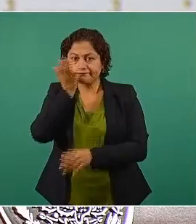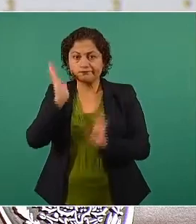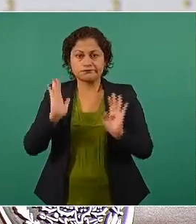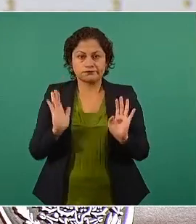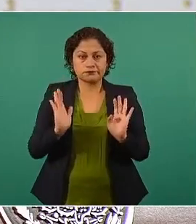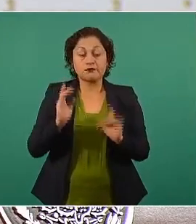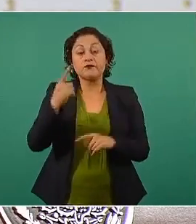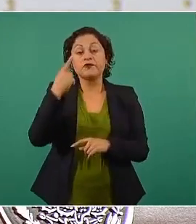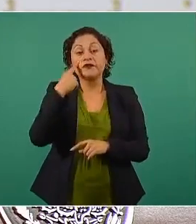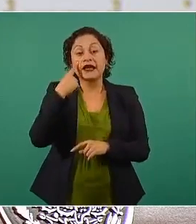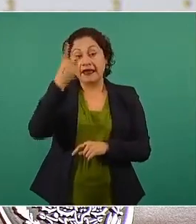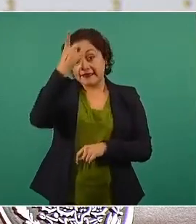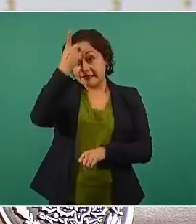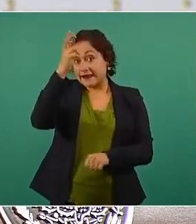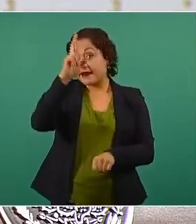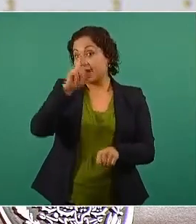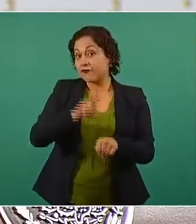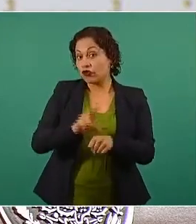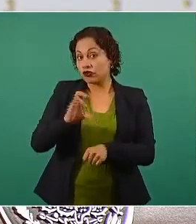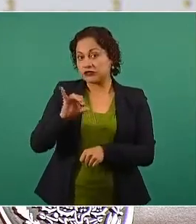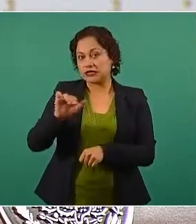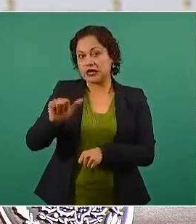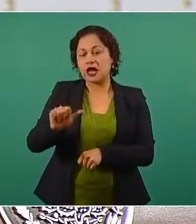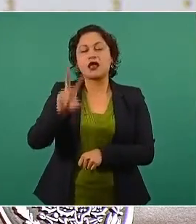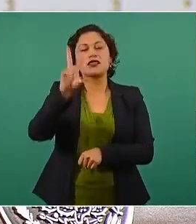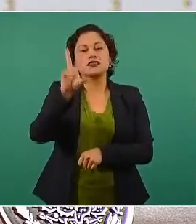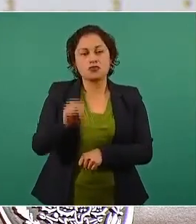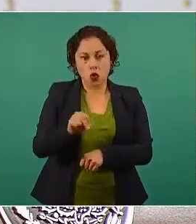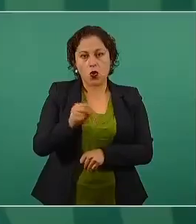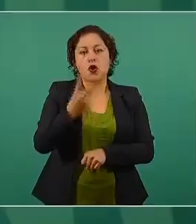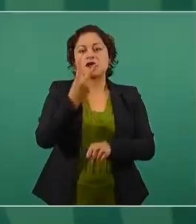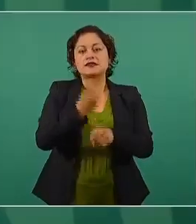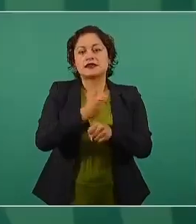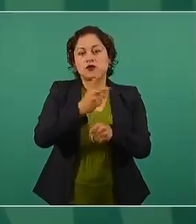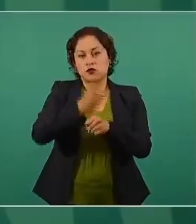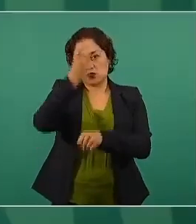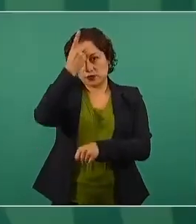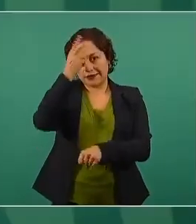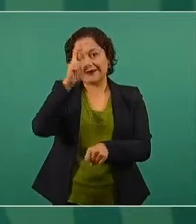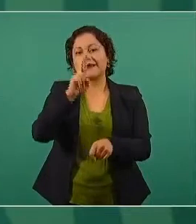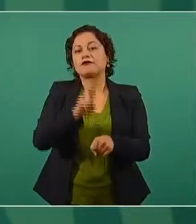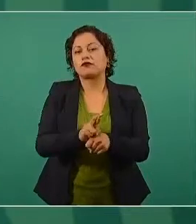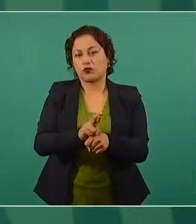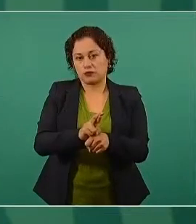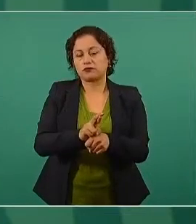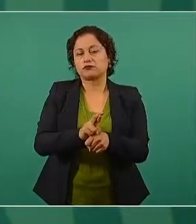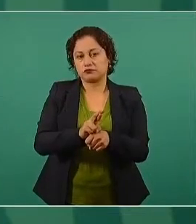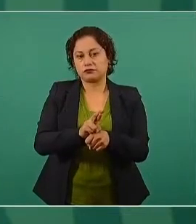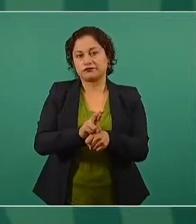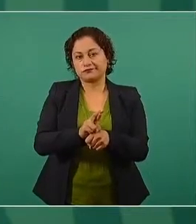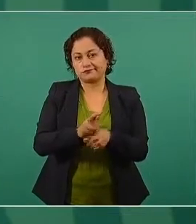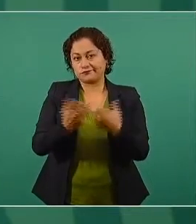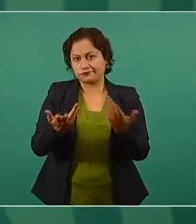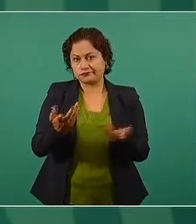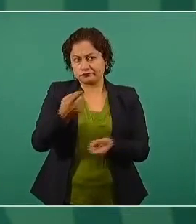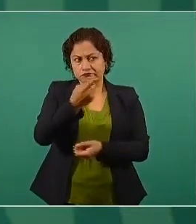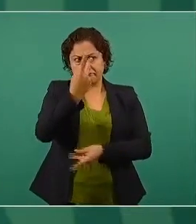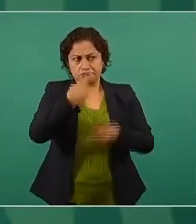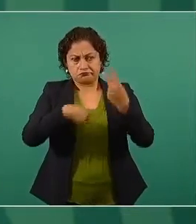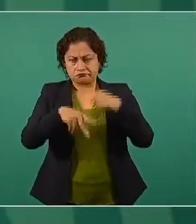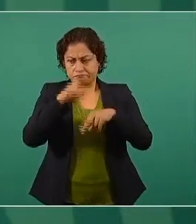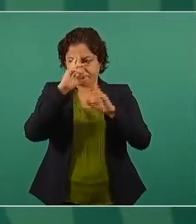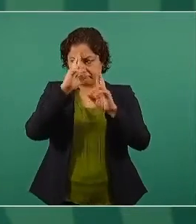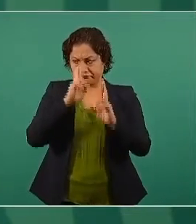Aclaro que no fue el director, fue el subdirector, y son muy respetuosos. Y nosotros